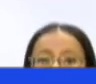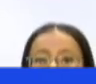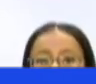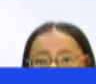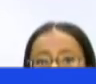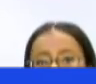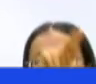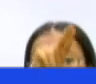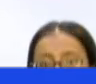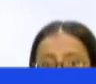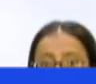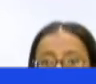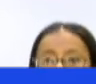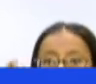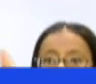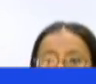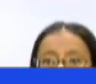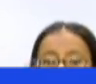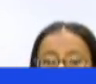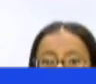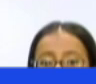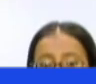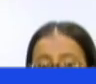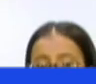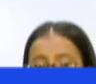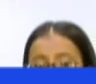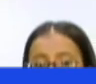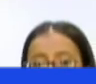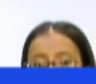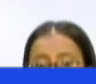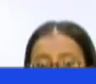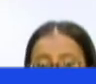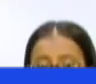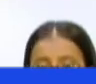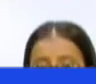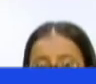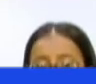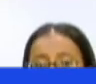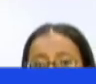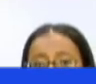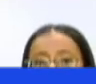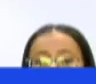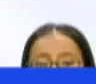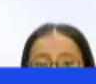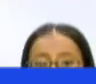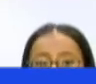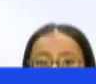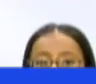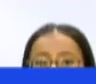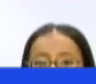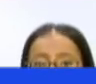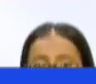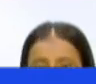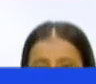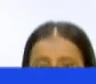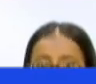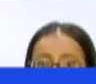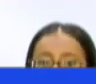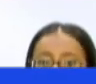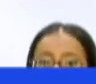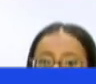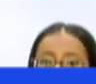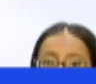Nacional, mencionado durante el proceso judicial contra Freddy Nájera y de quien existe un